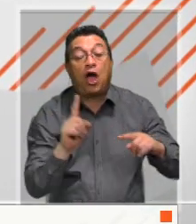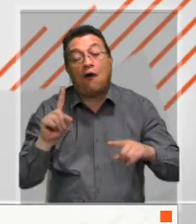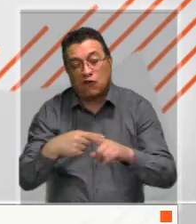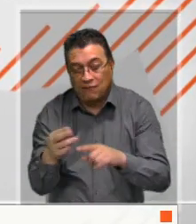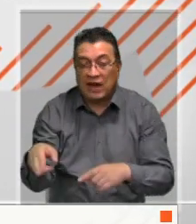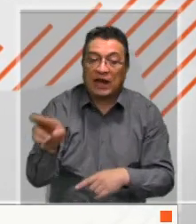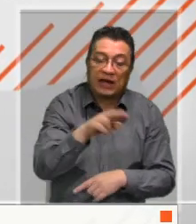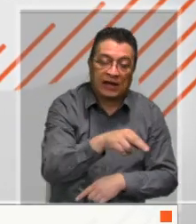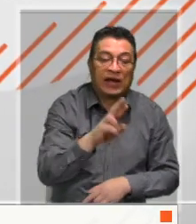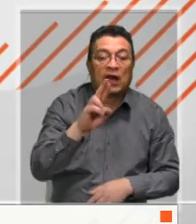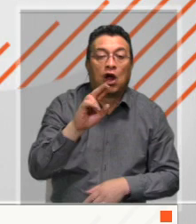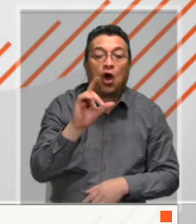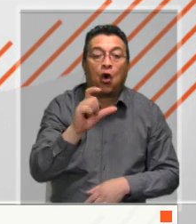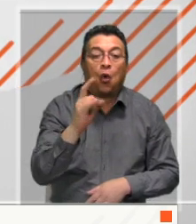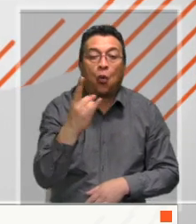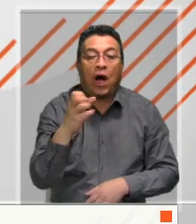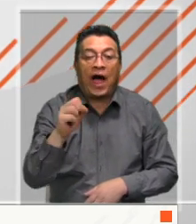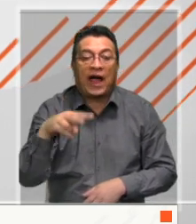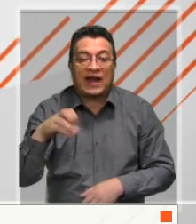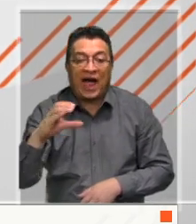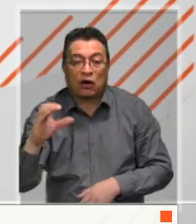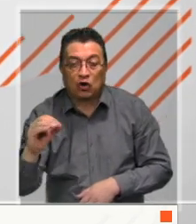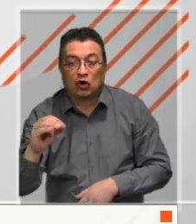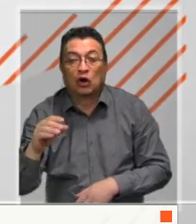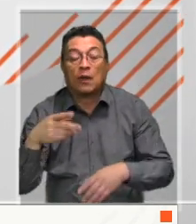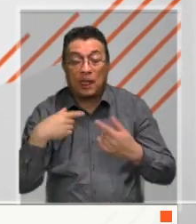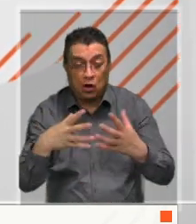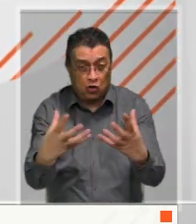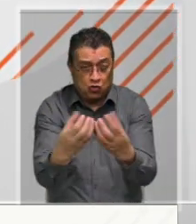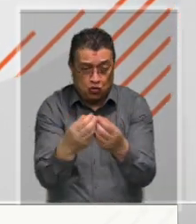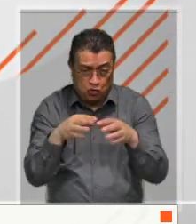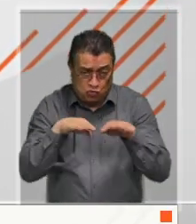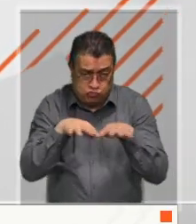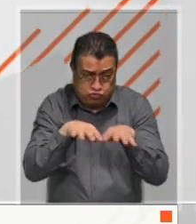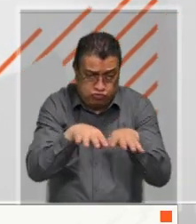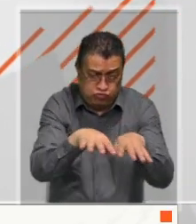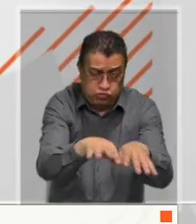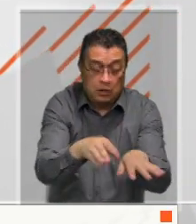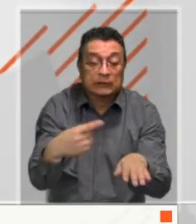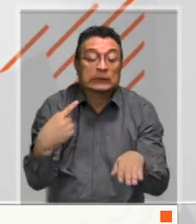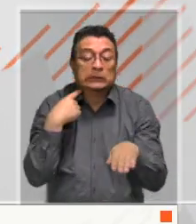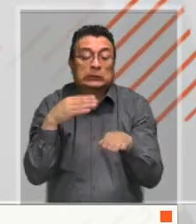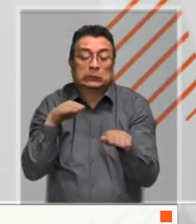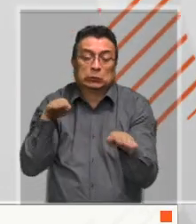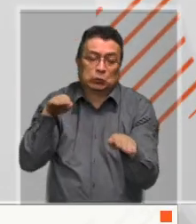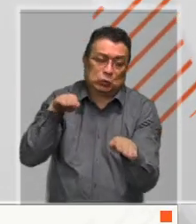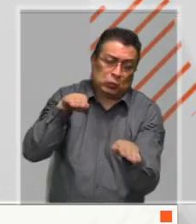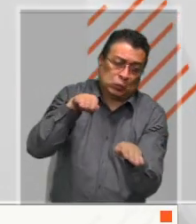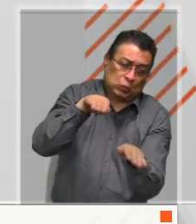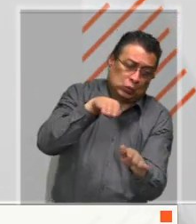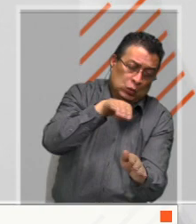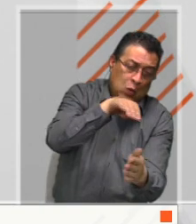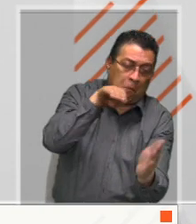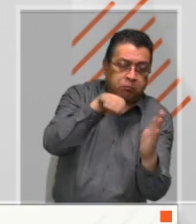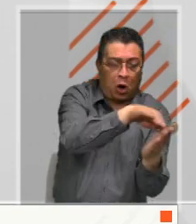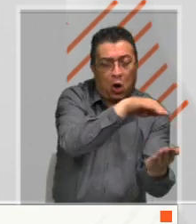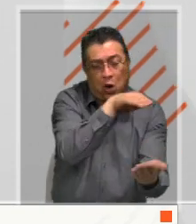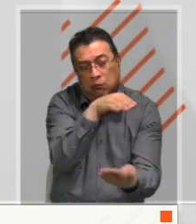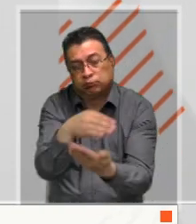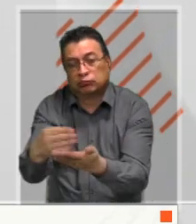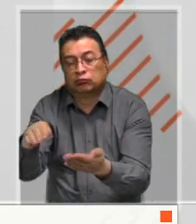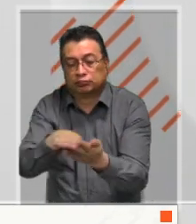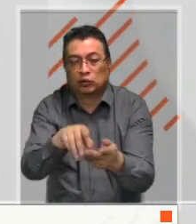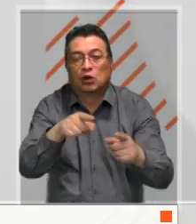Guanaco, el vehículo se enfrenta al gran flujo vehicular que había en el lugar, impactando a un vehículo que